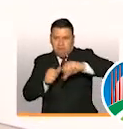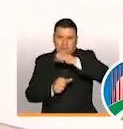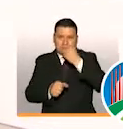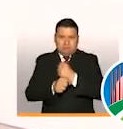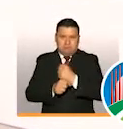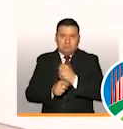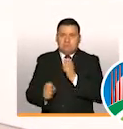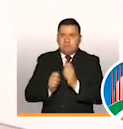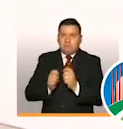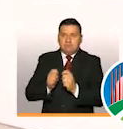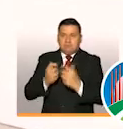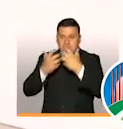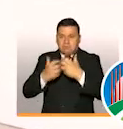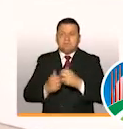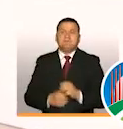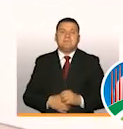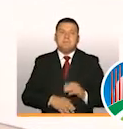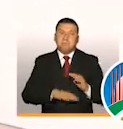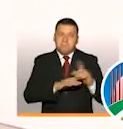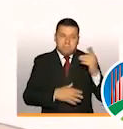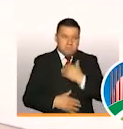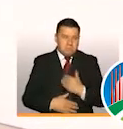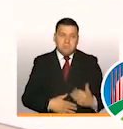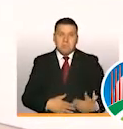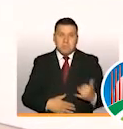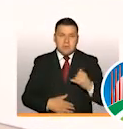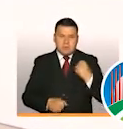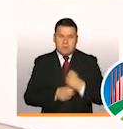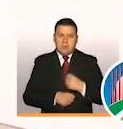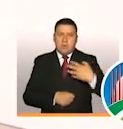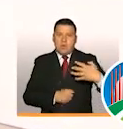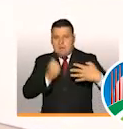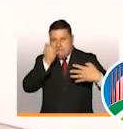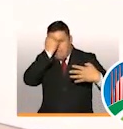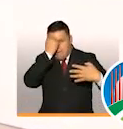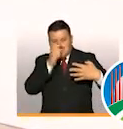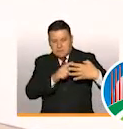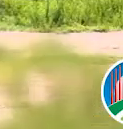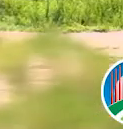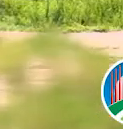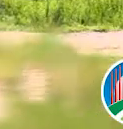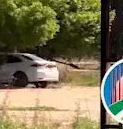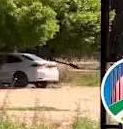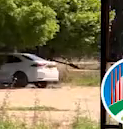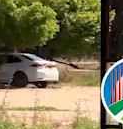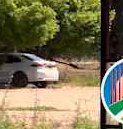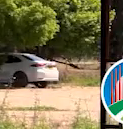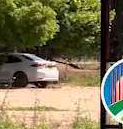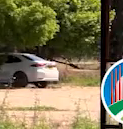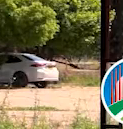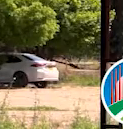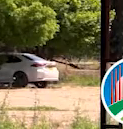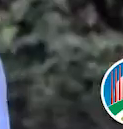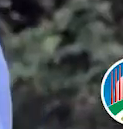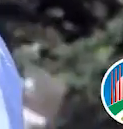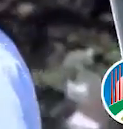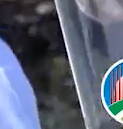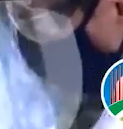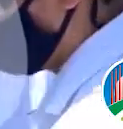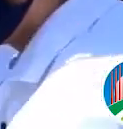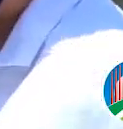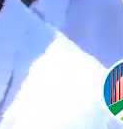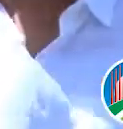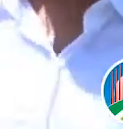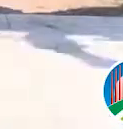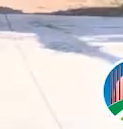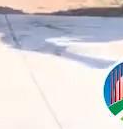andando por esto señor presidente trabajamos en cuatro puntos principalmente primero reactivamos más de 20 obras de